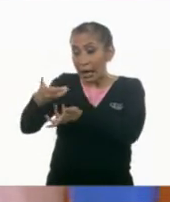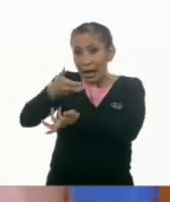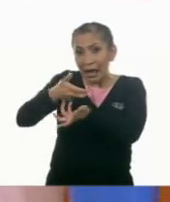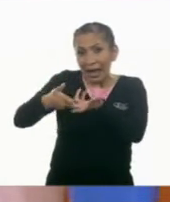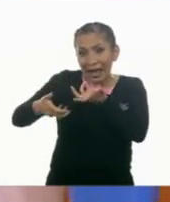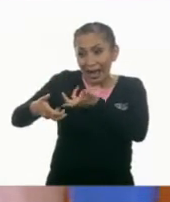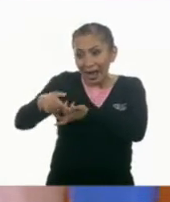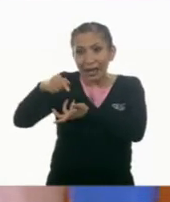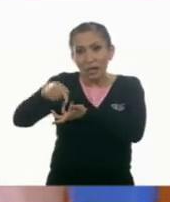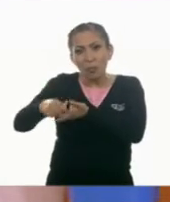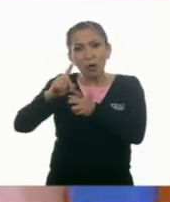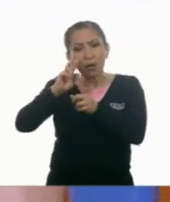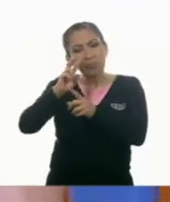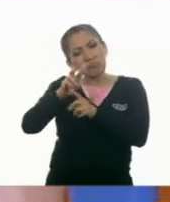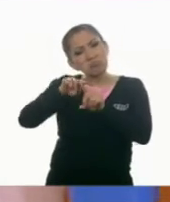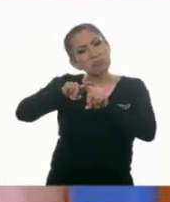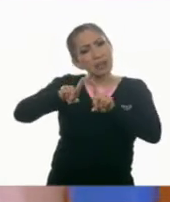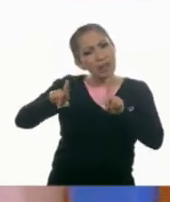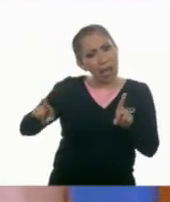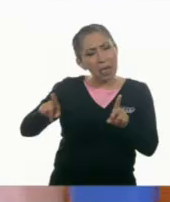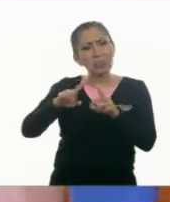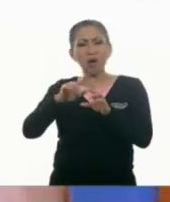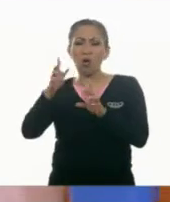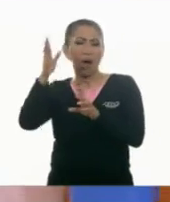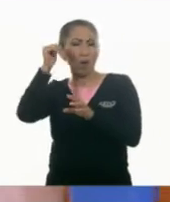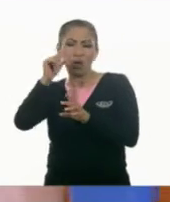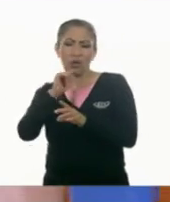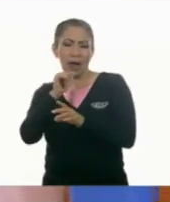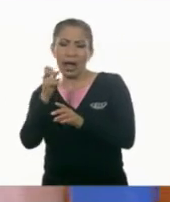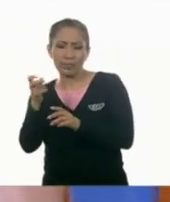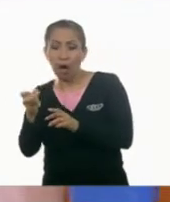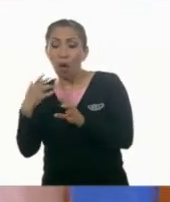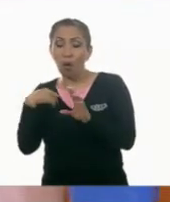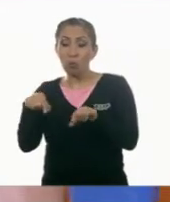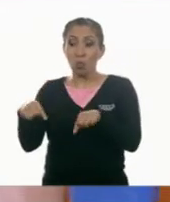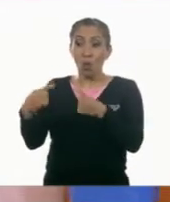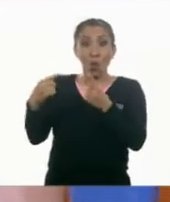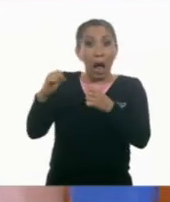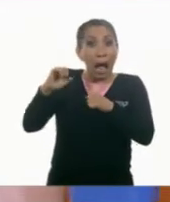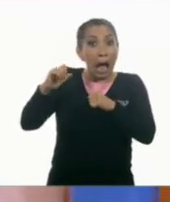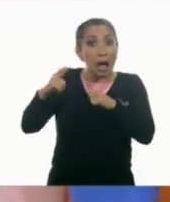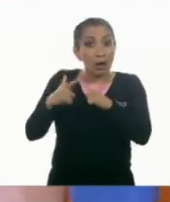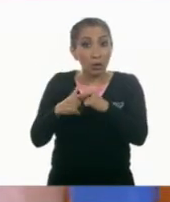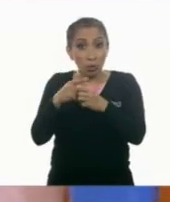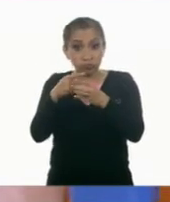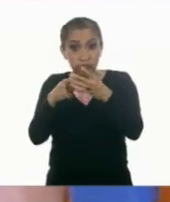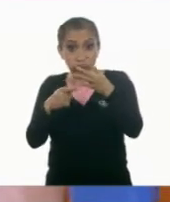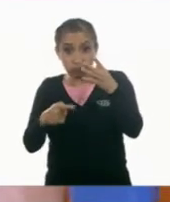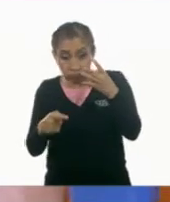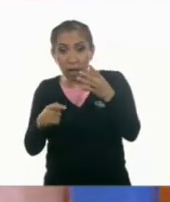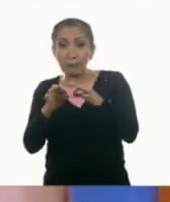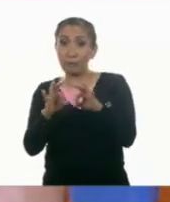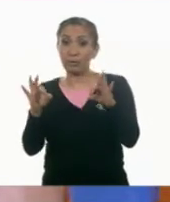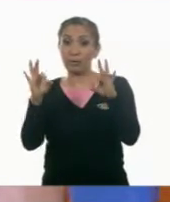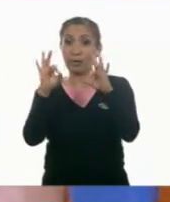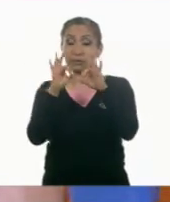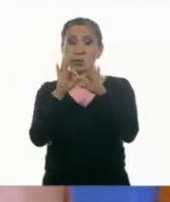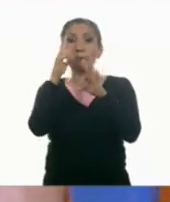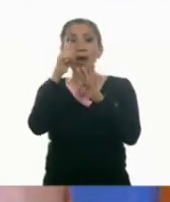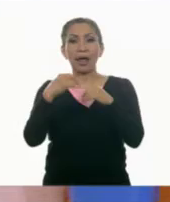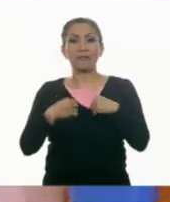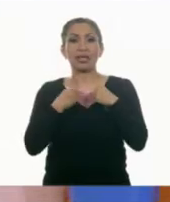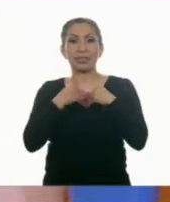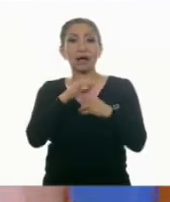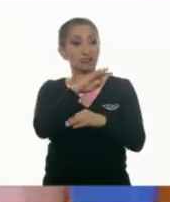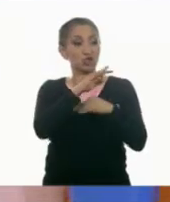los demás sobre las diferencias, los desacuerdos, las confrontaciones, etcétera, etcétera, es fundamental para la